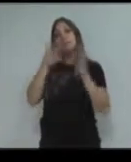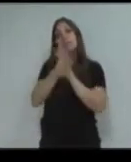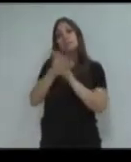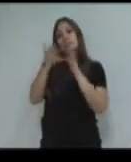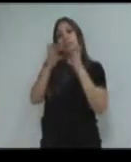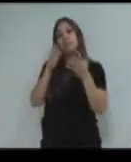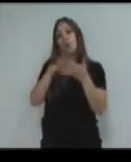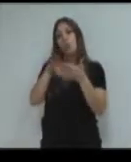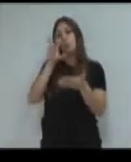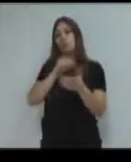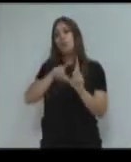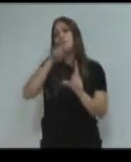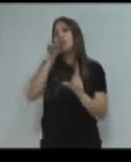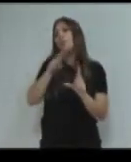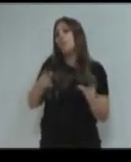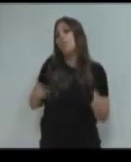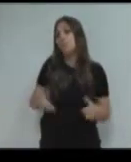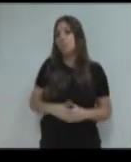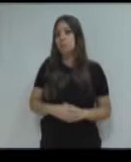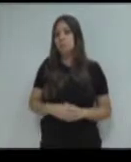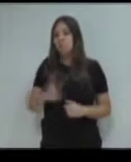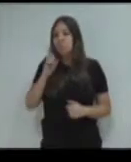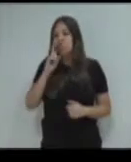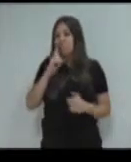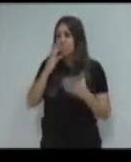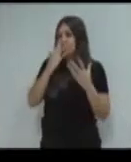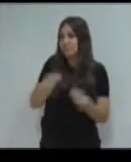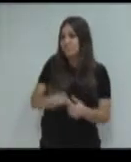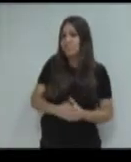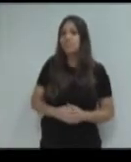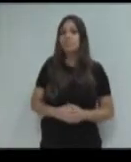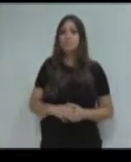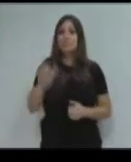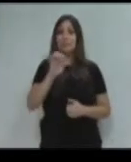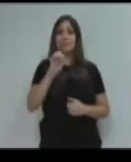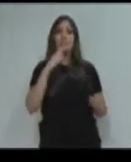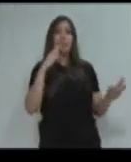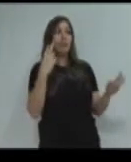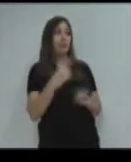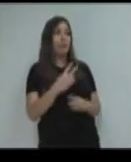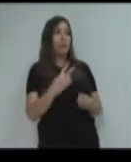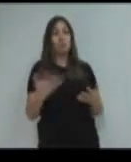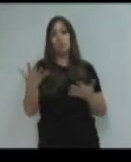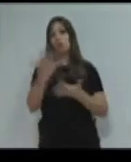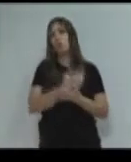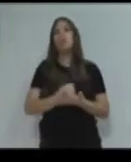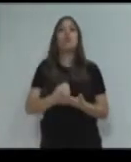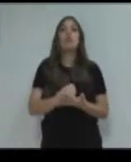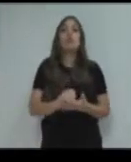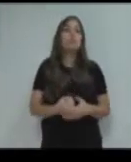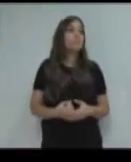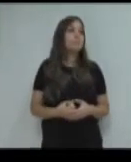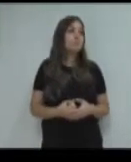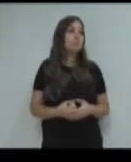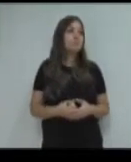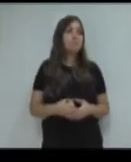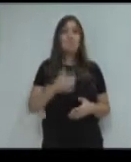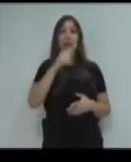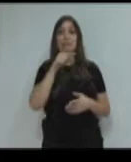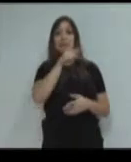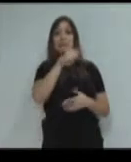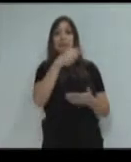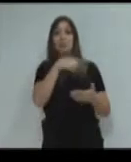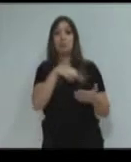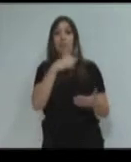gráfico? No sé si me... Pues yo haría de todo. Yo personalmente, Lectura